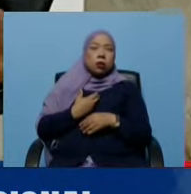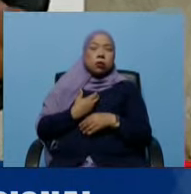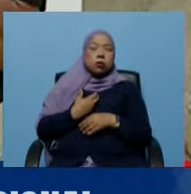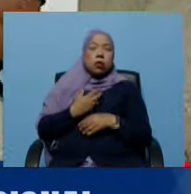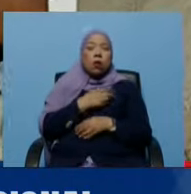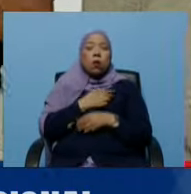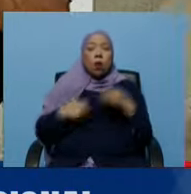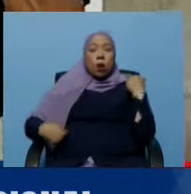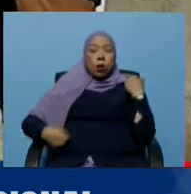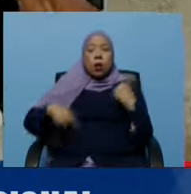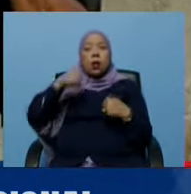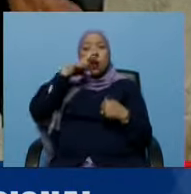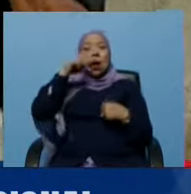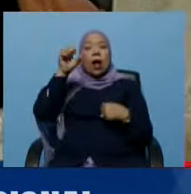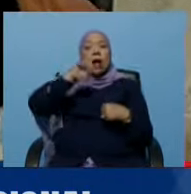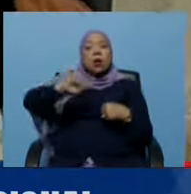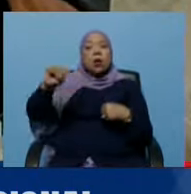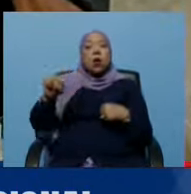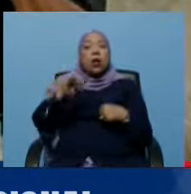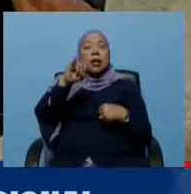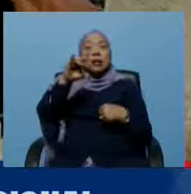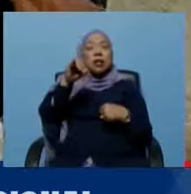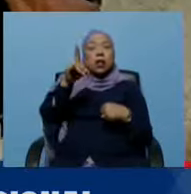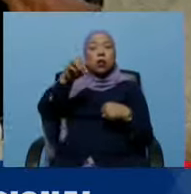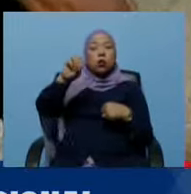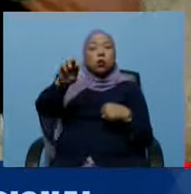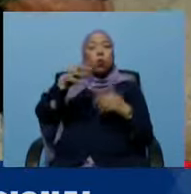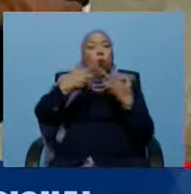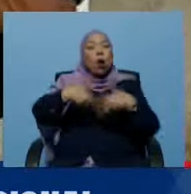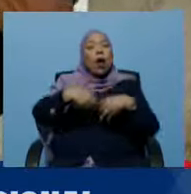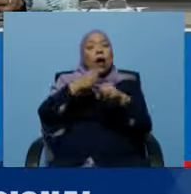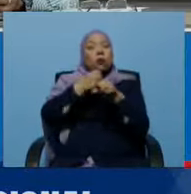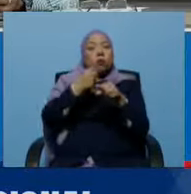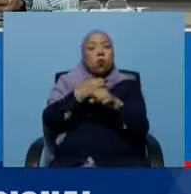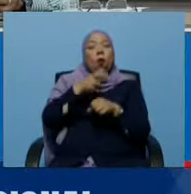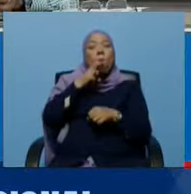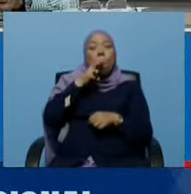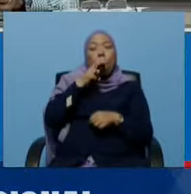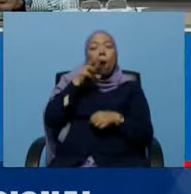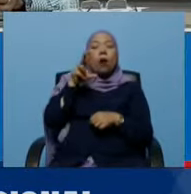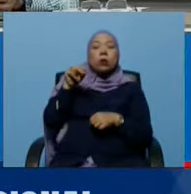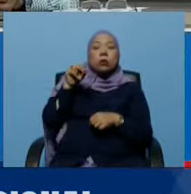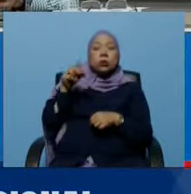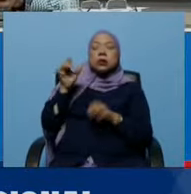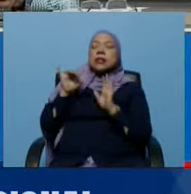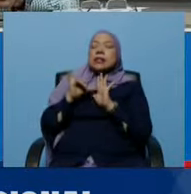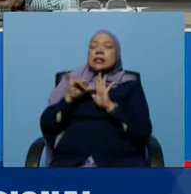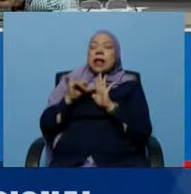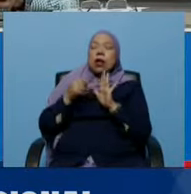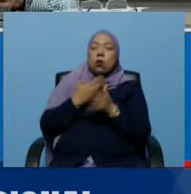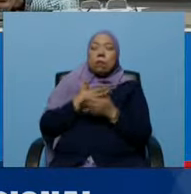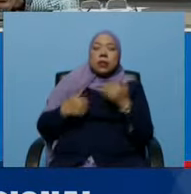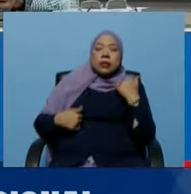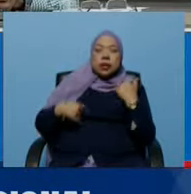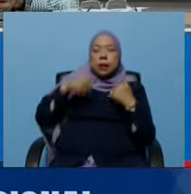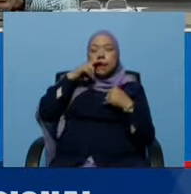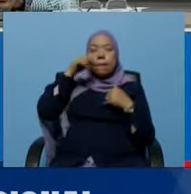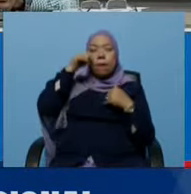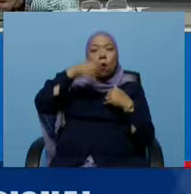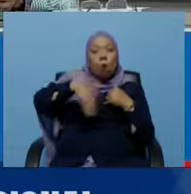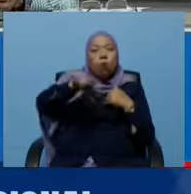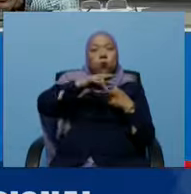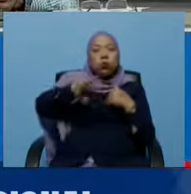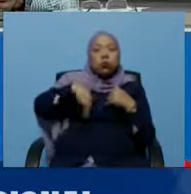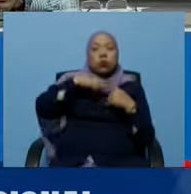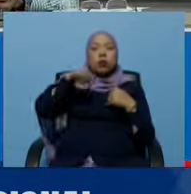presidente de Sidor, con nuestro Instituto Autónomo de Minería, al lado de usted, con nuestro pueblo,